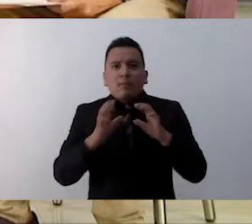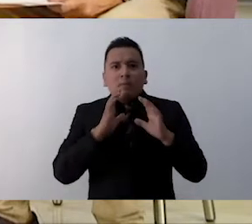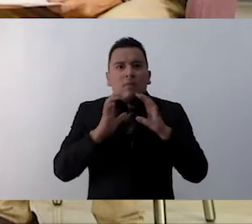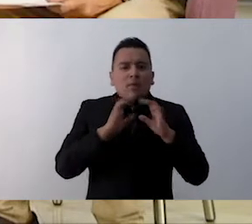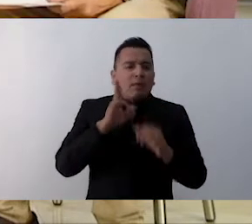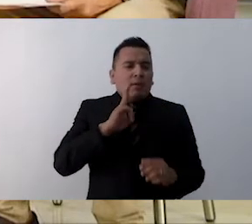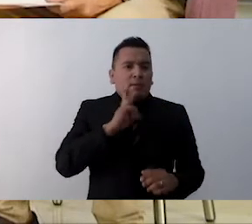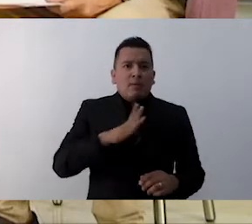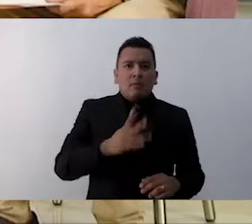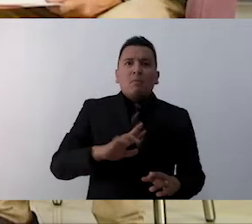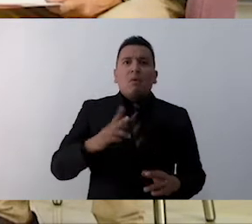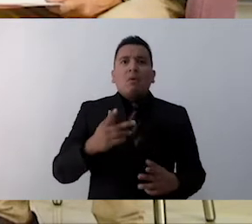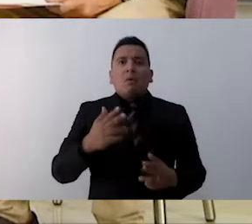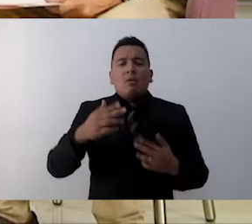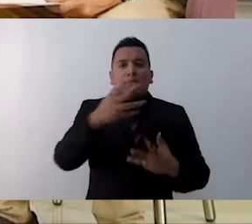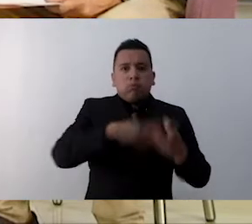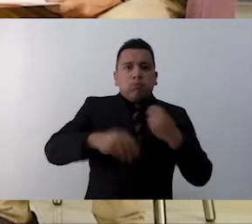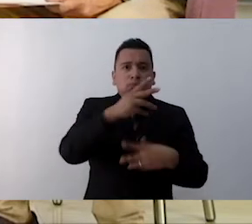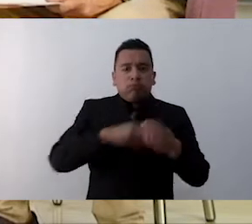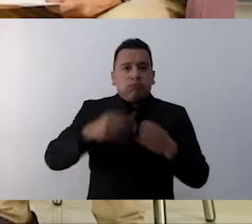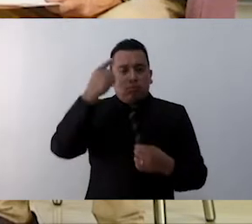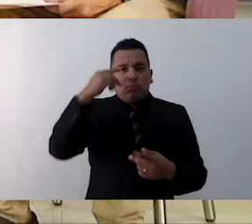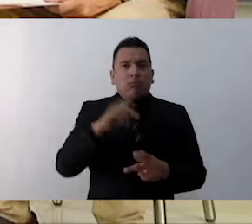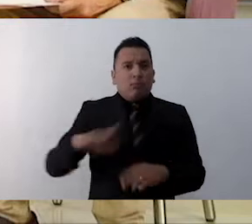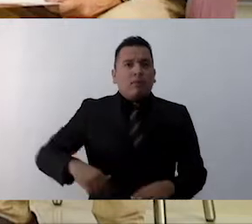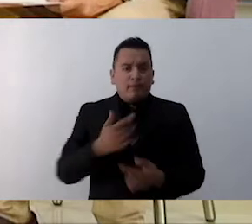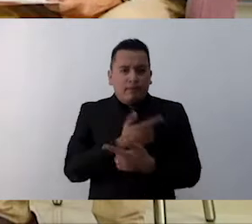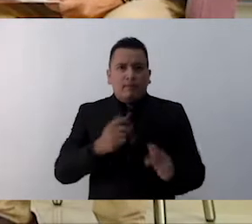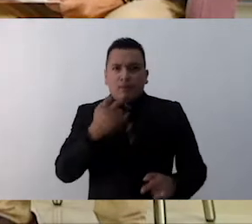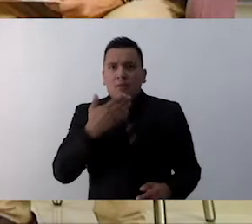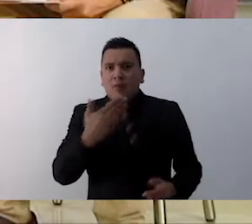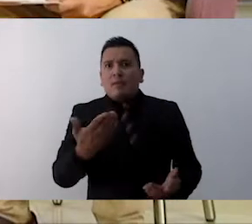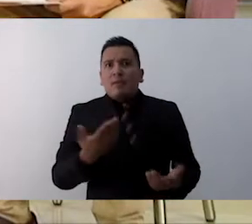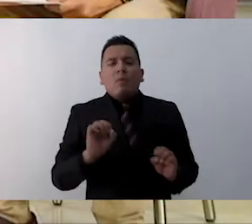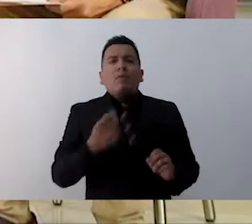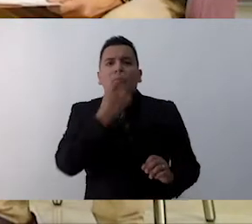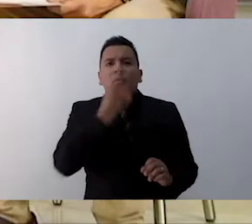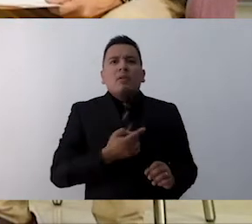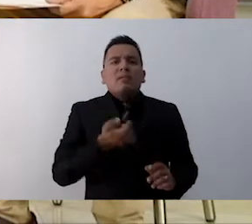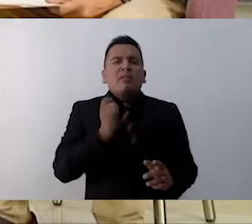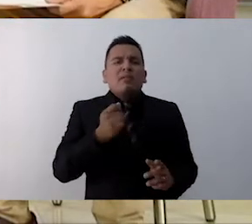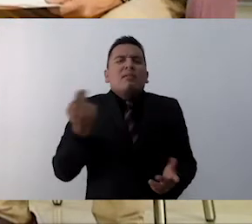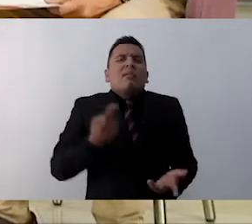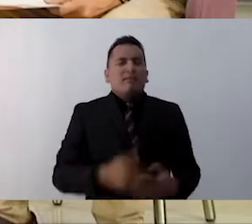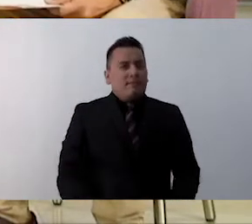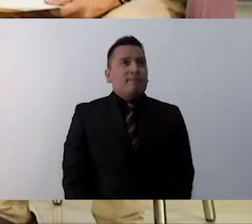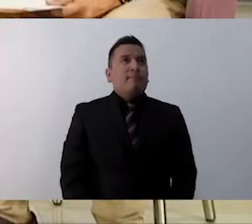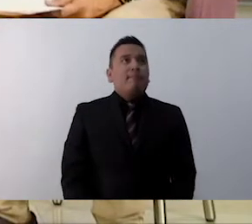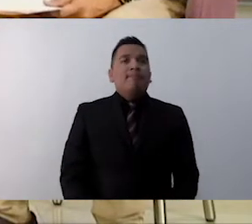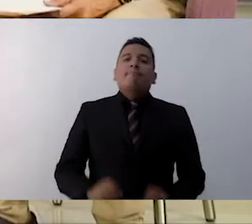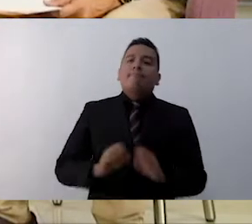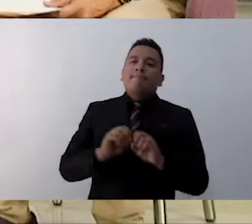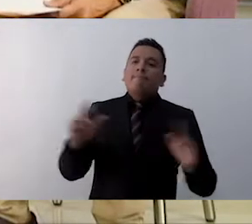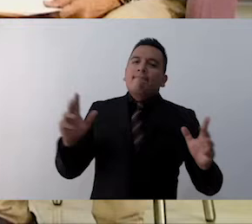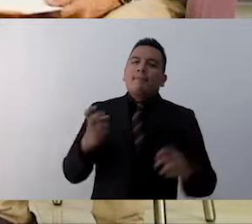tener si es que se permitiese, si es que fuera conducente una empresa para llamarse democráticamente responsable?